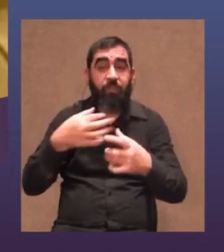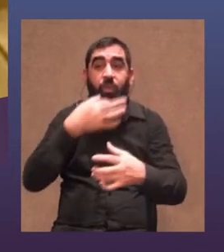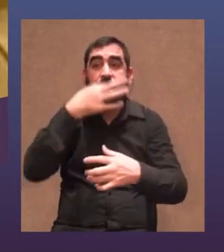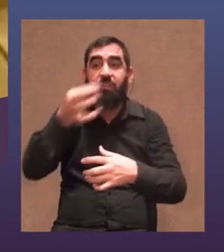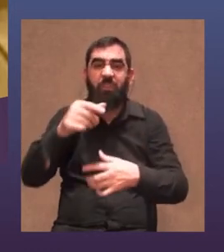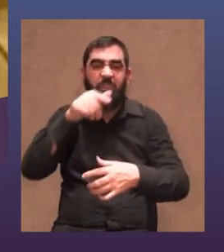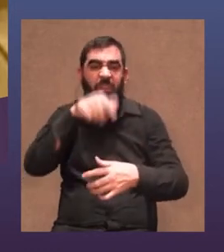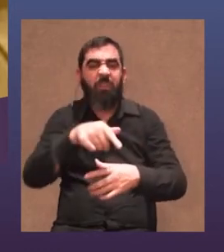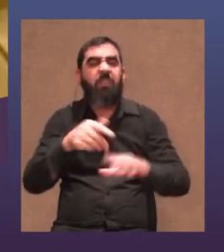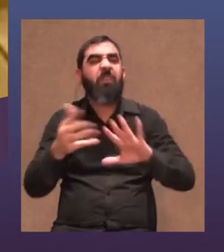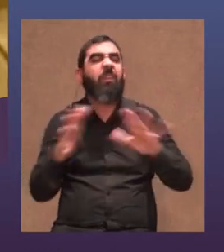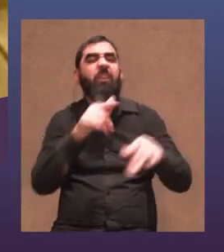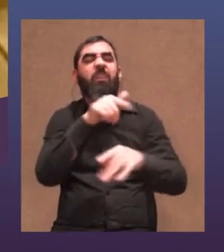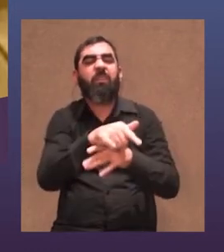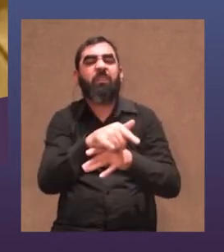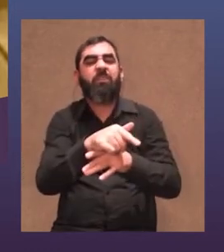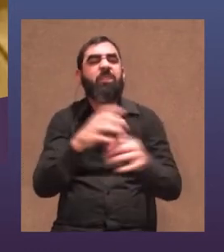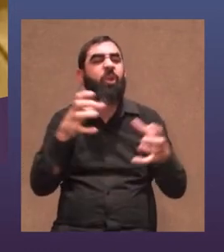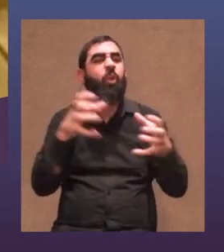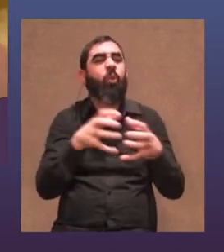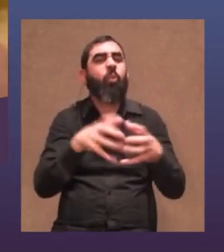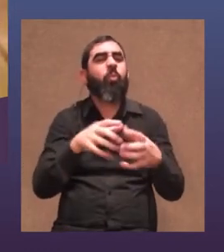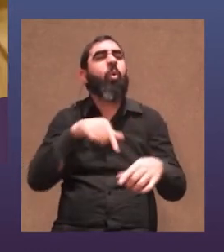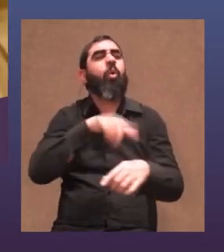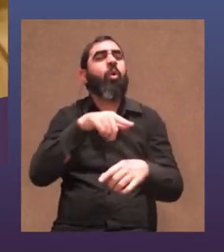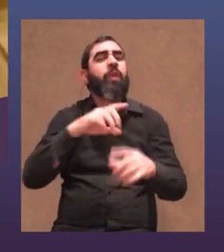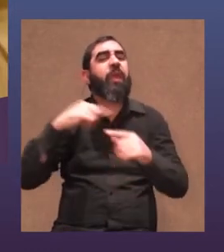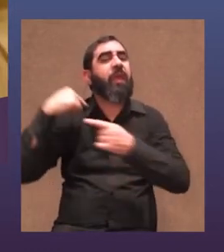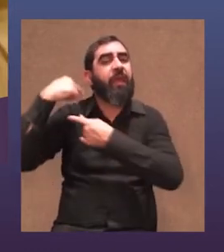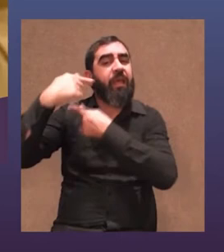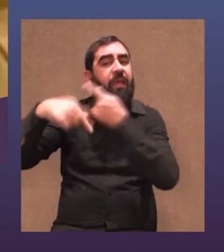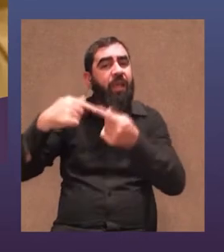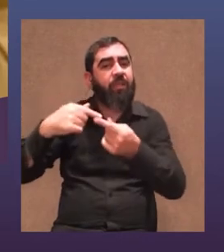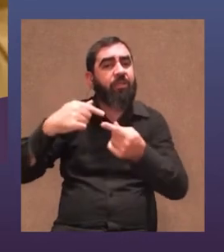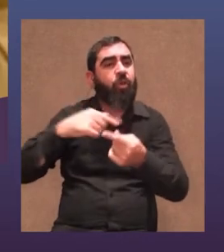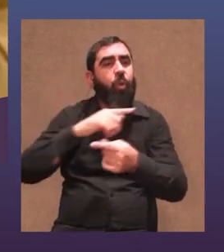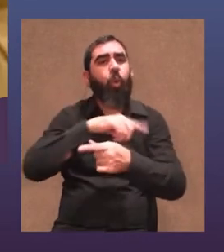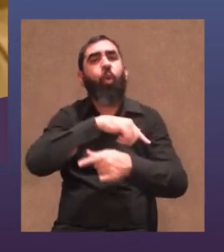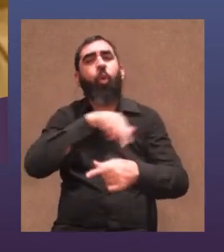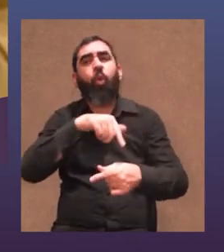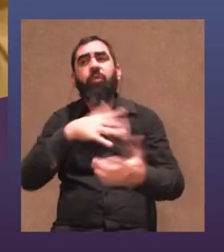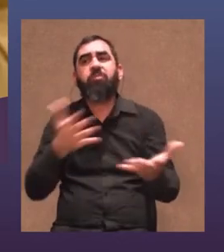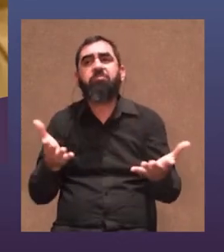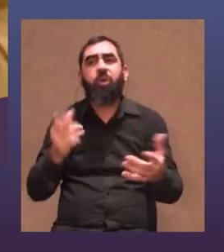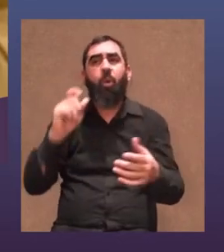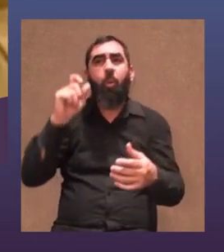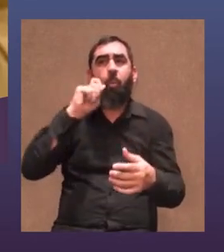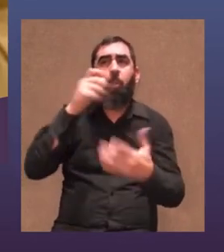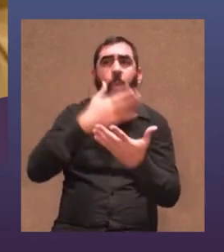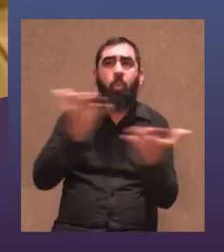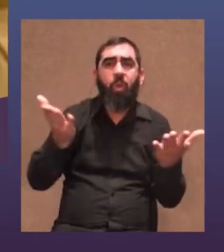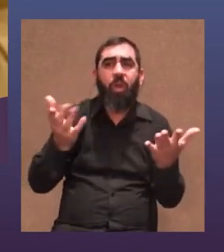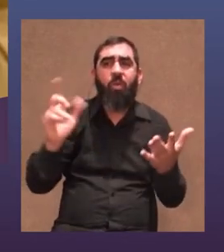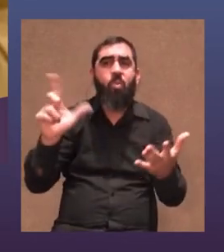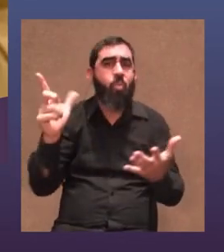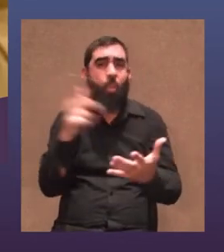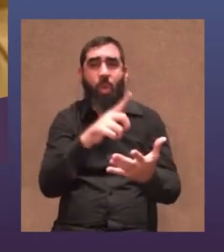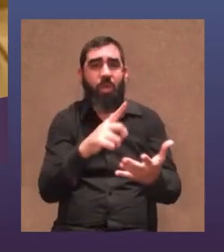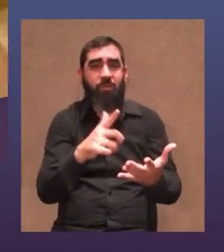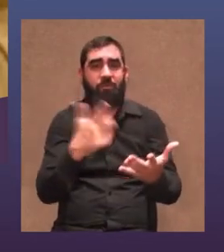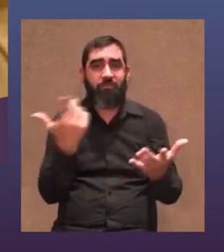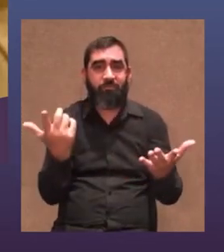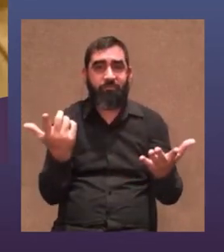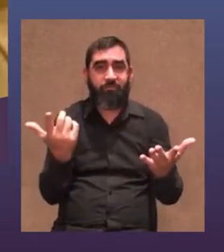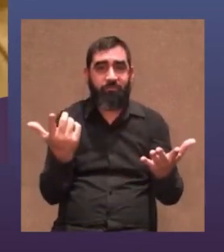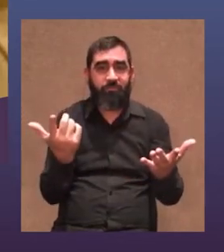¿y esto en qué grupo lo pongo? ¿Clásico? No. ¿Folclórico? No. ¿Popular? No. No había un lugar. Lo que es